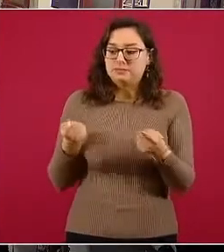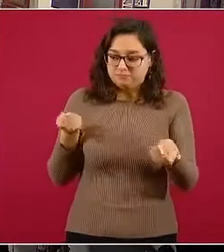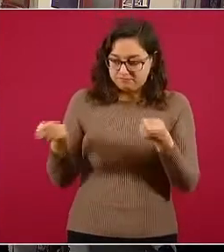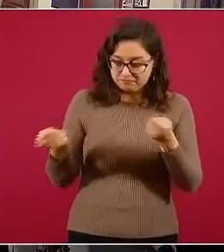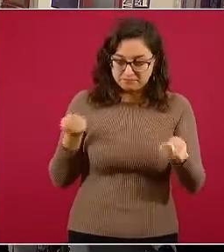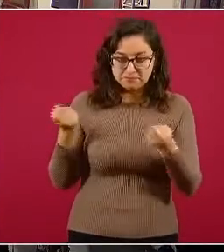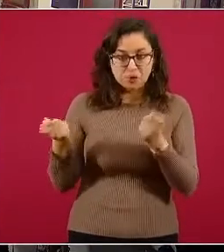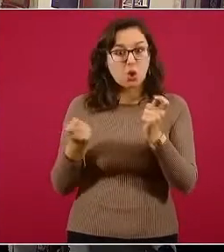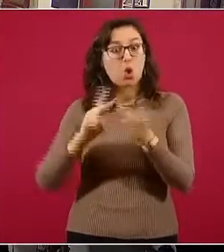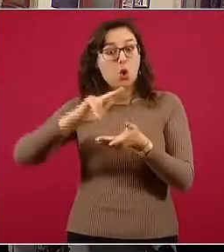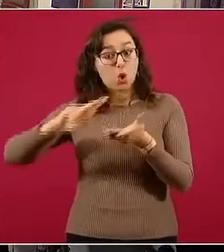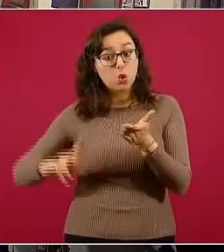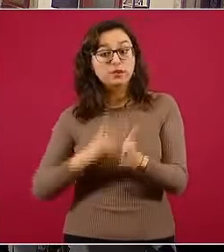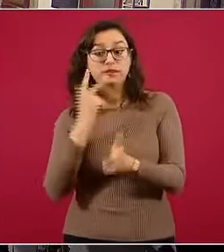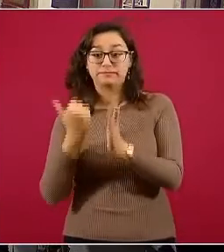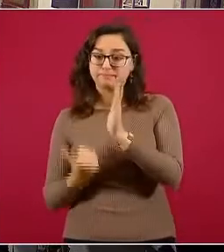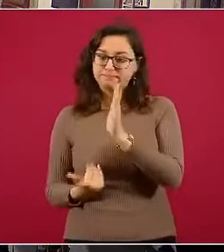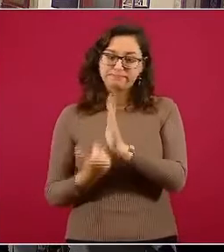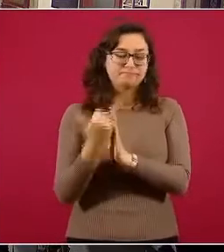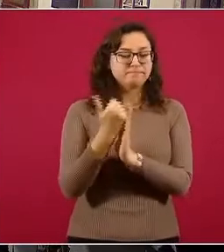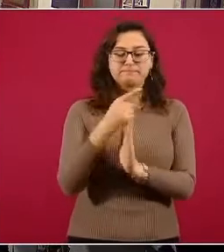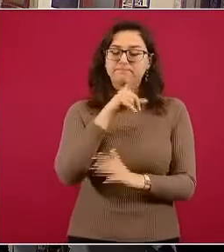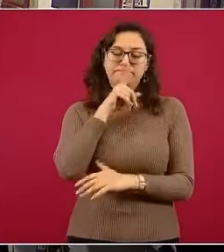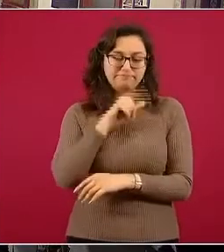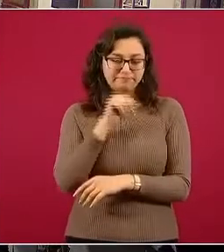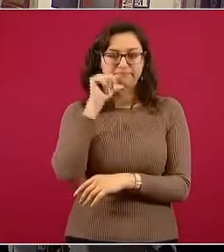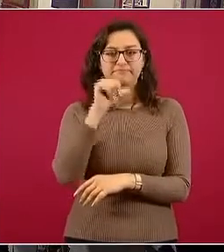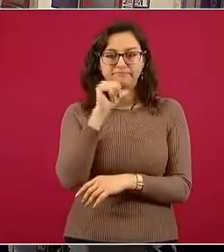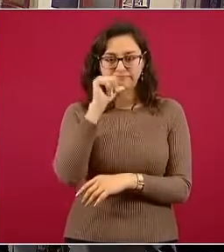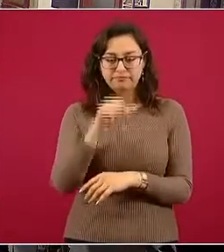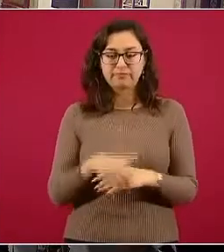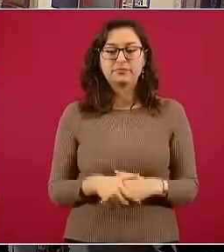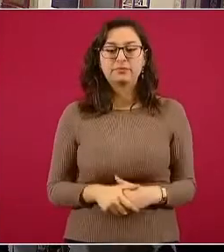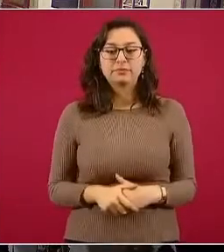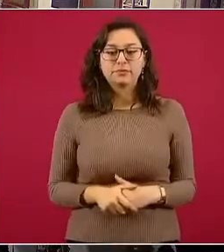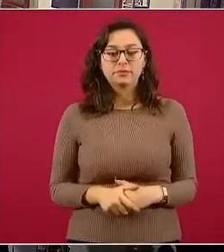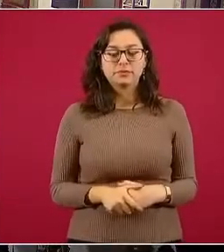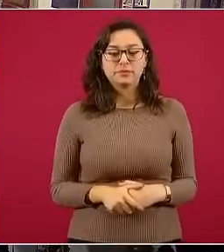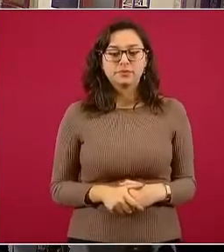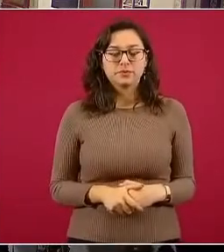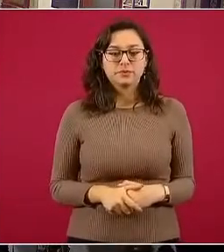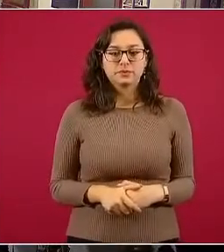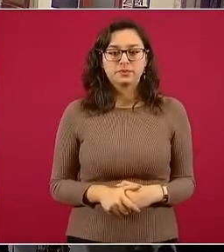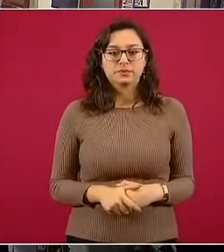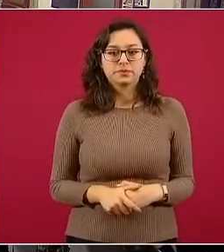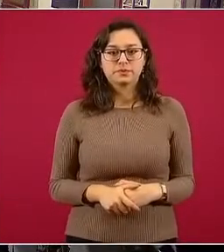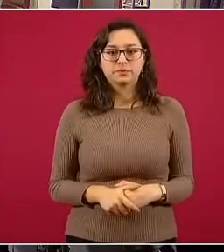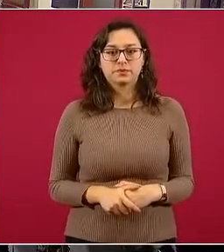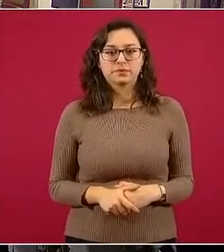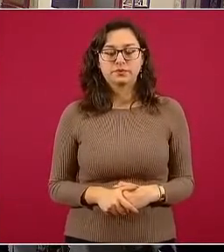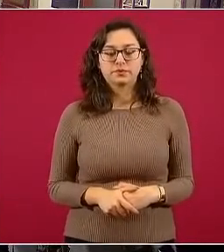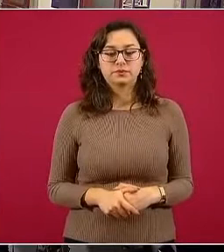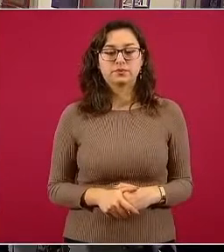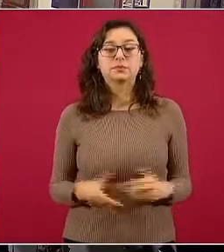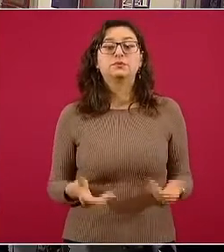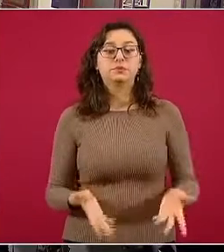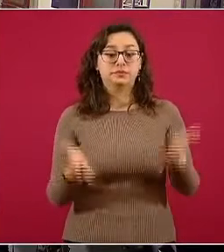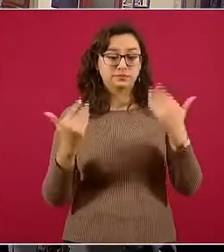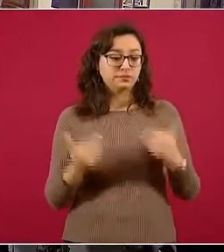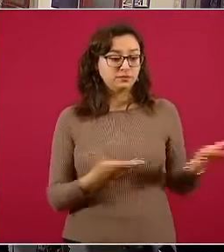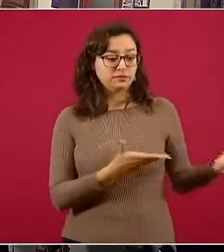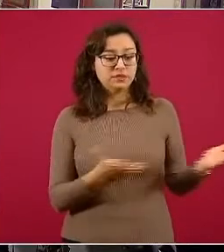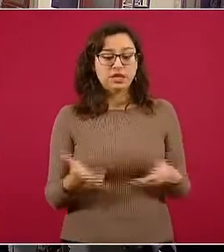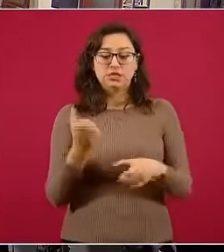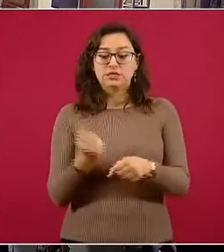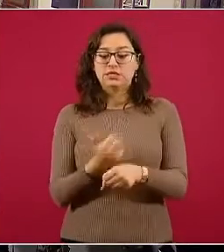actividad epidémica pues no se salga de control. Entonces, bueno, ahora invitamos y agradecemos nuevamente al